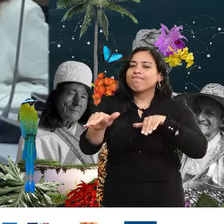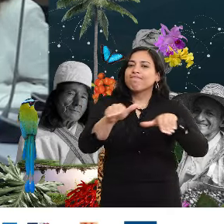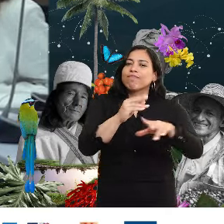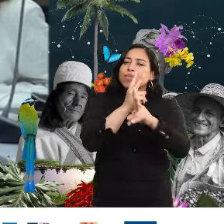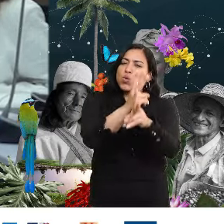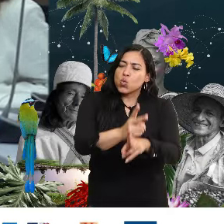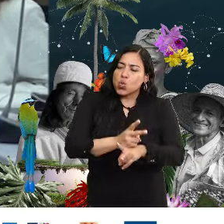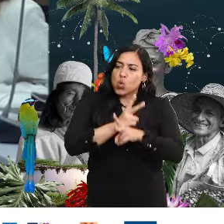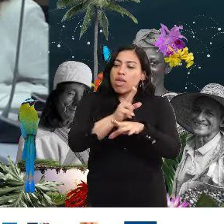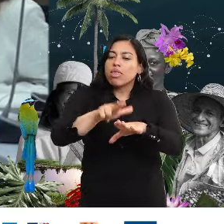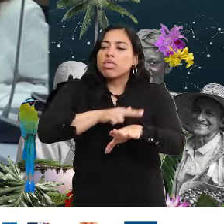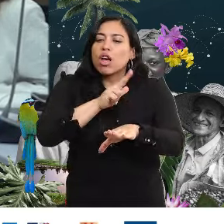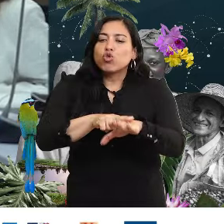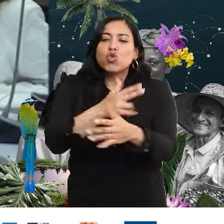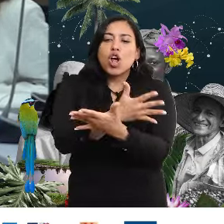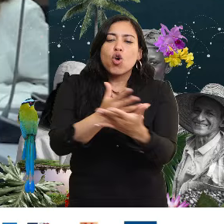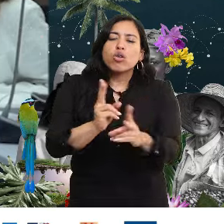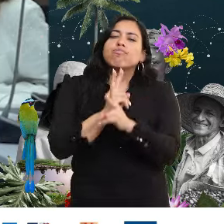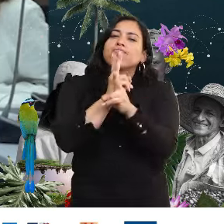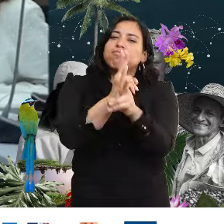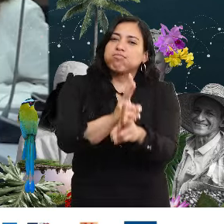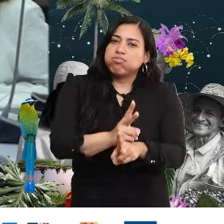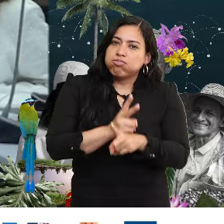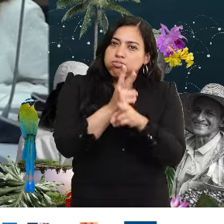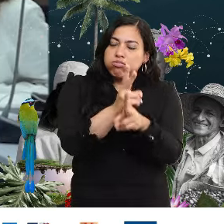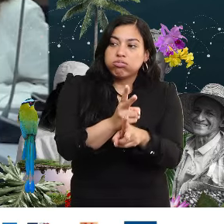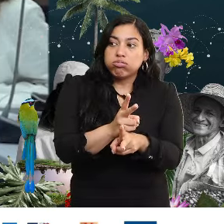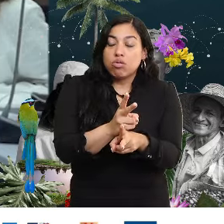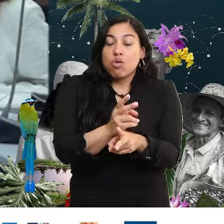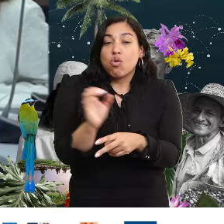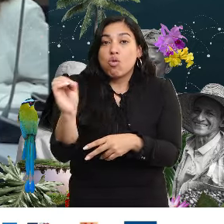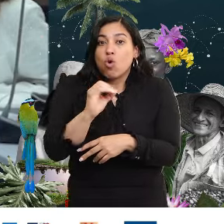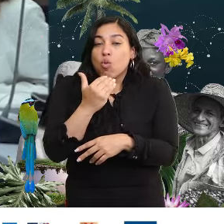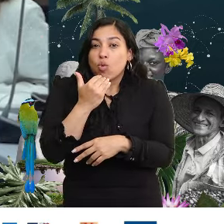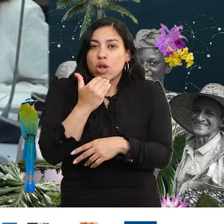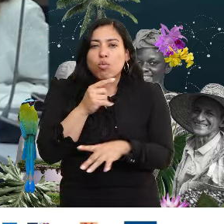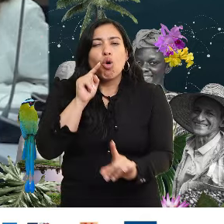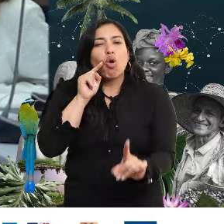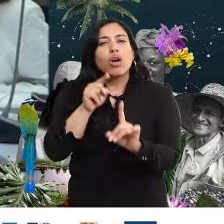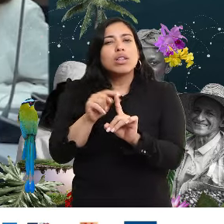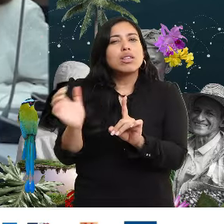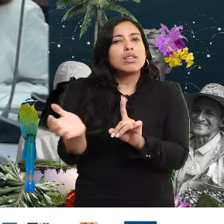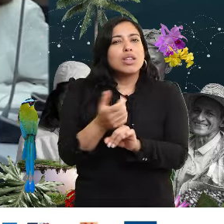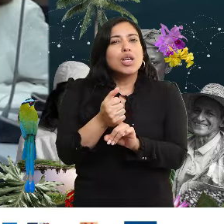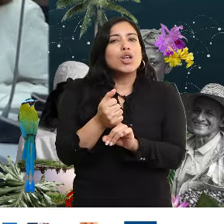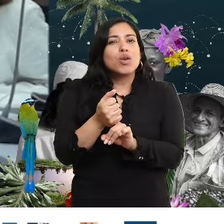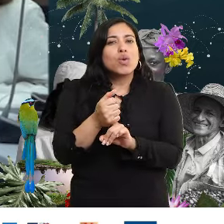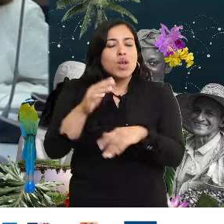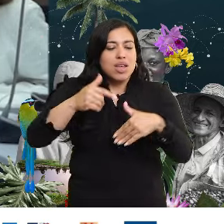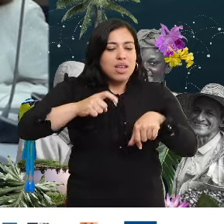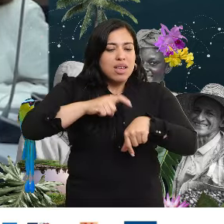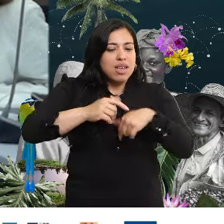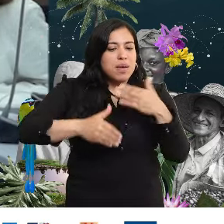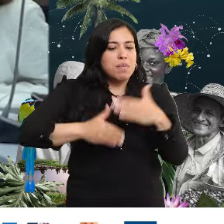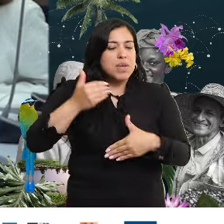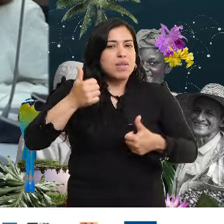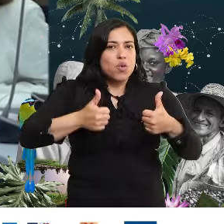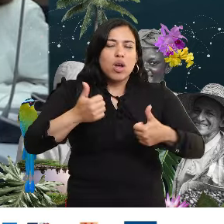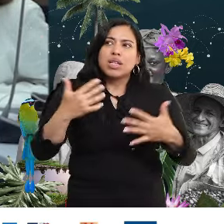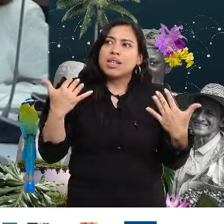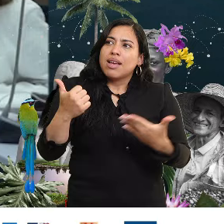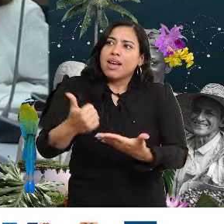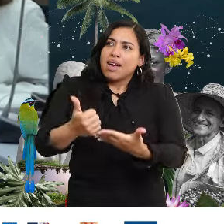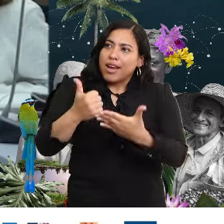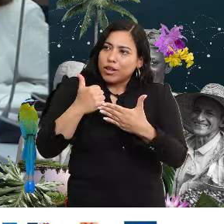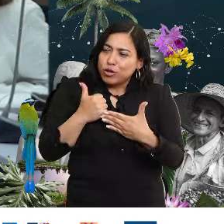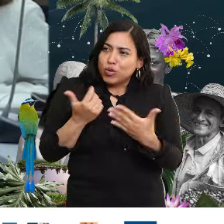cuidar la naturaleza y a ser vistos se conjugaron como un propósito común que empieza a ayudar a